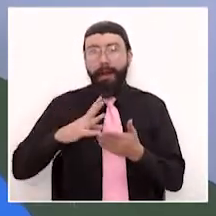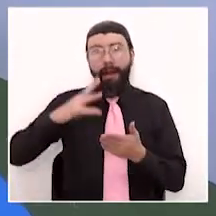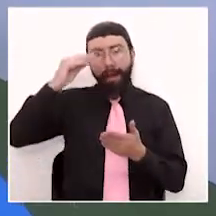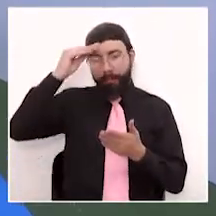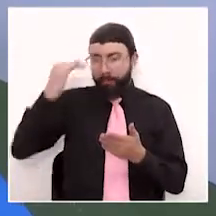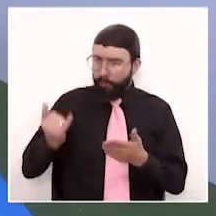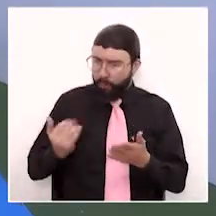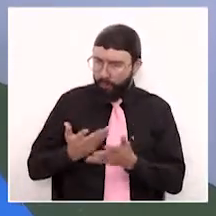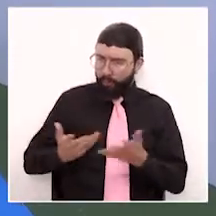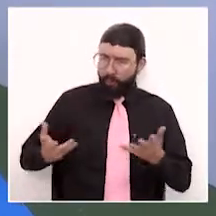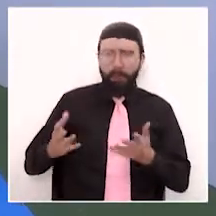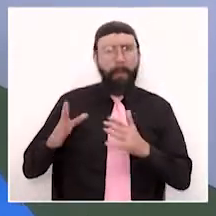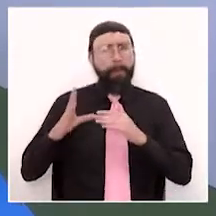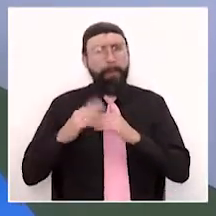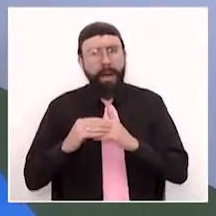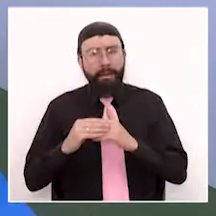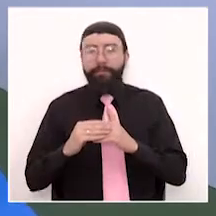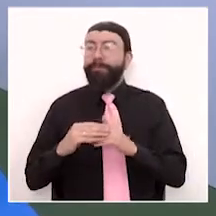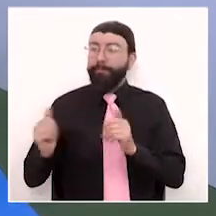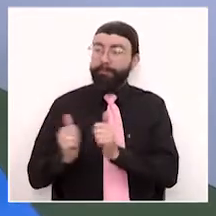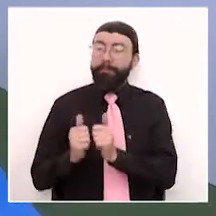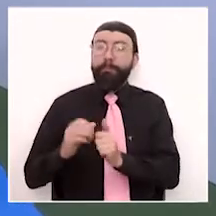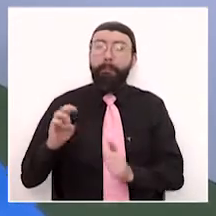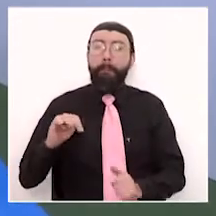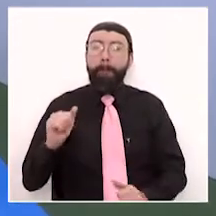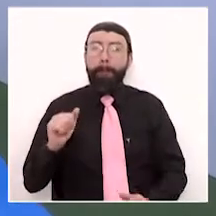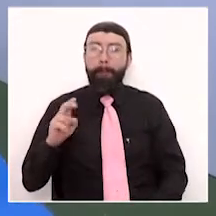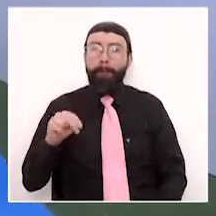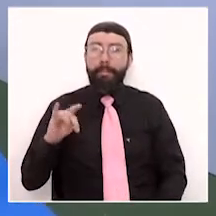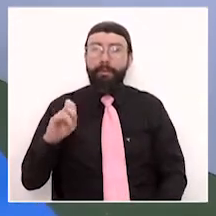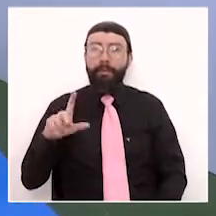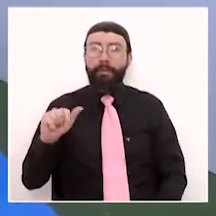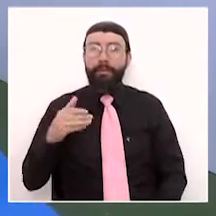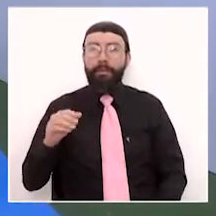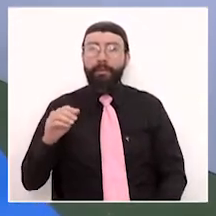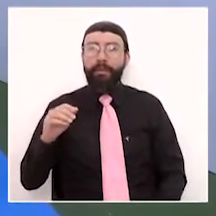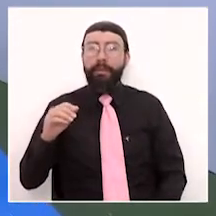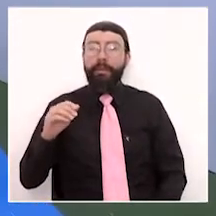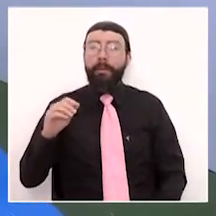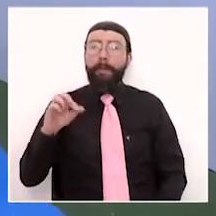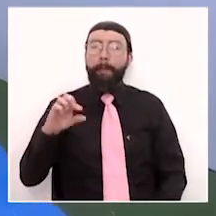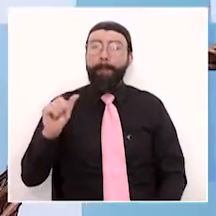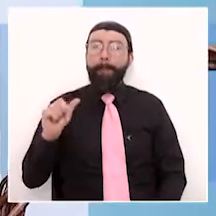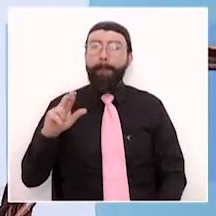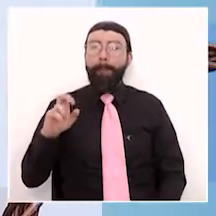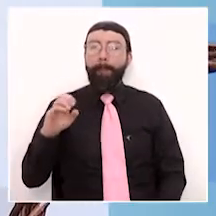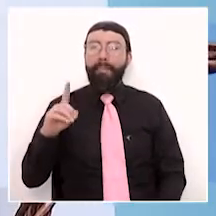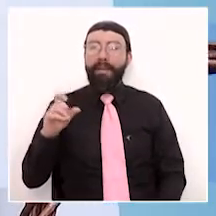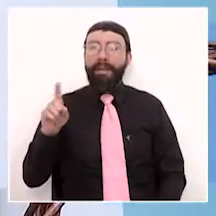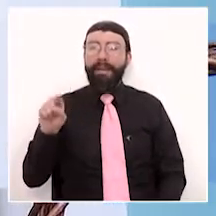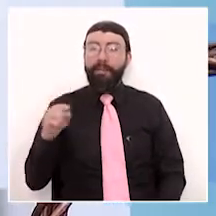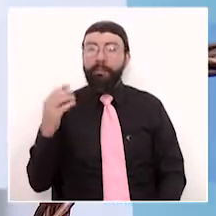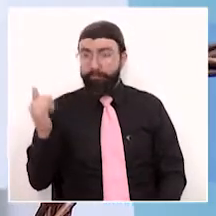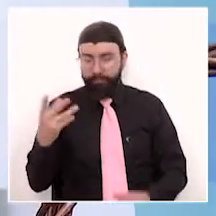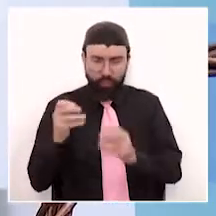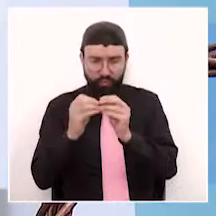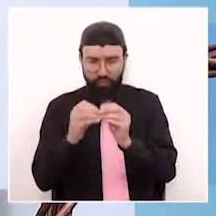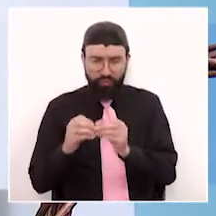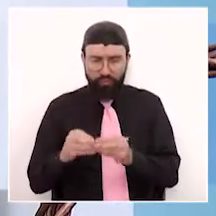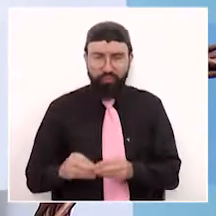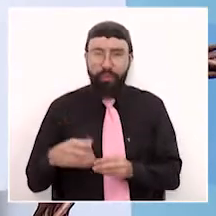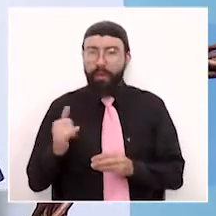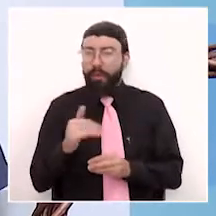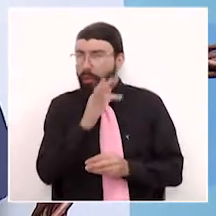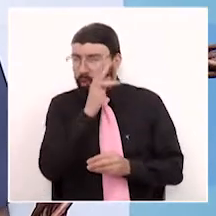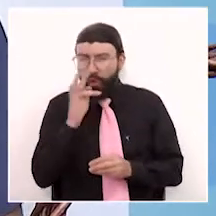poco acerca del pan. Hoy nos acompaña Manuela Paredes. Ella es pastelera dedicada también a la pastelería de masa